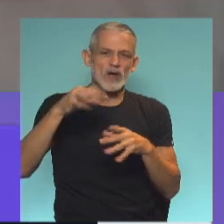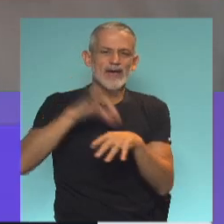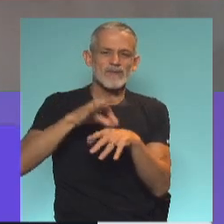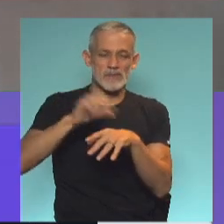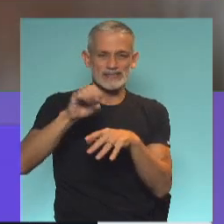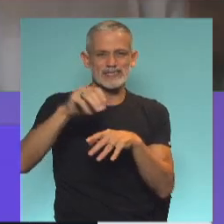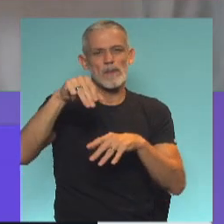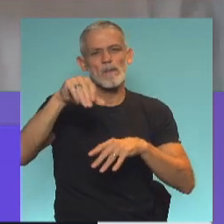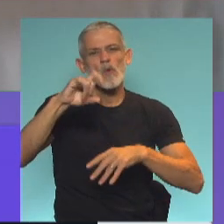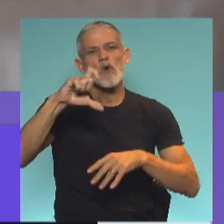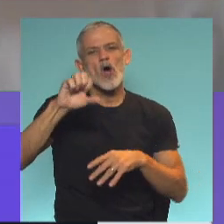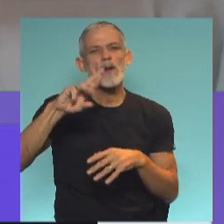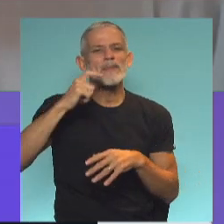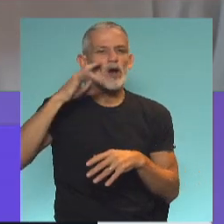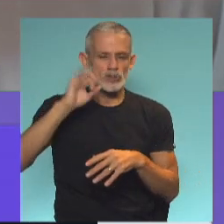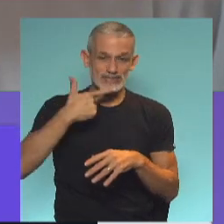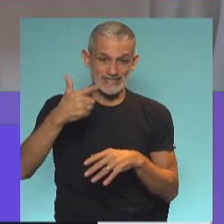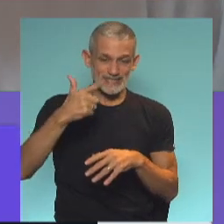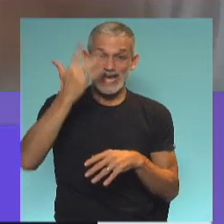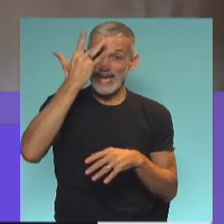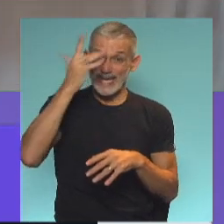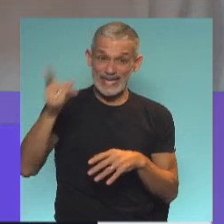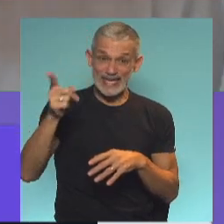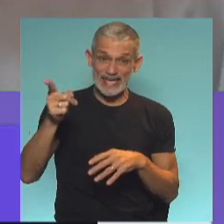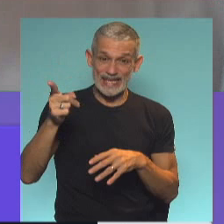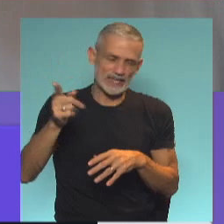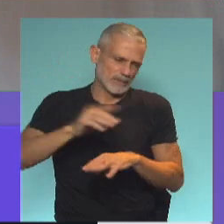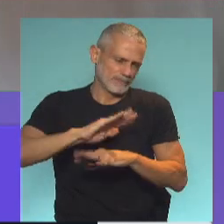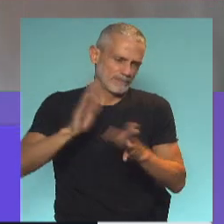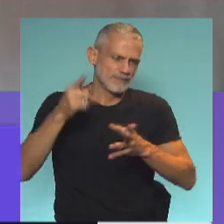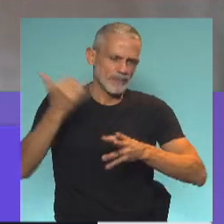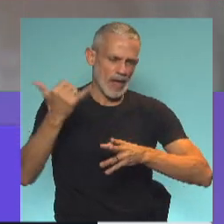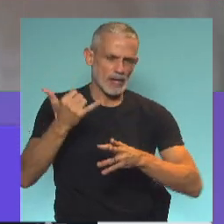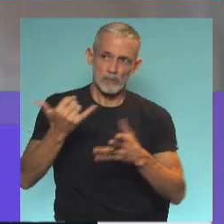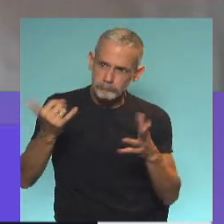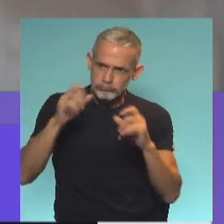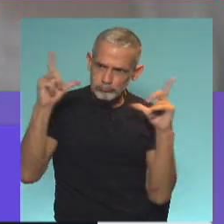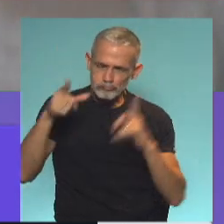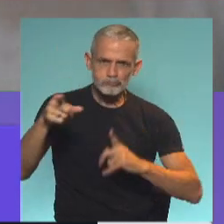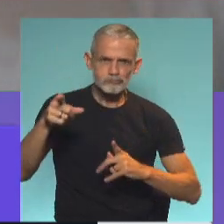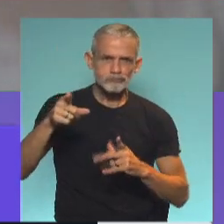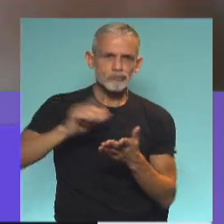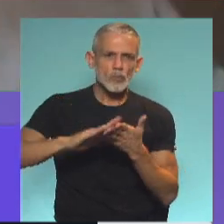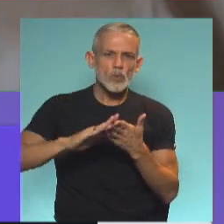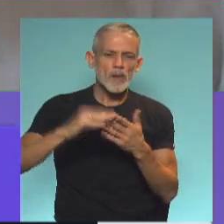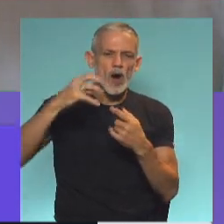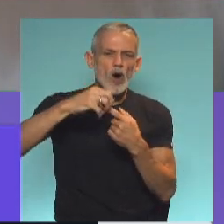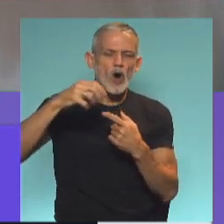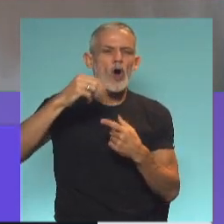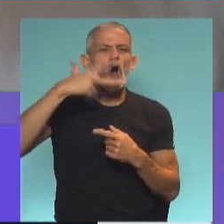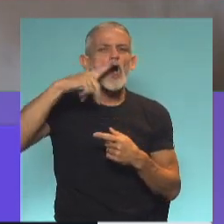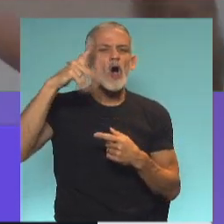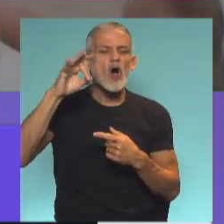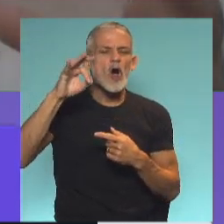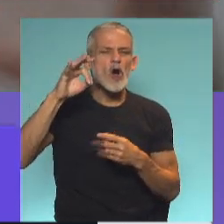llamada mucormicosis, y en India nos despachamos, digamos, con una nueva cuestión que es un hongo